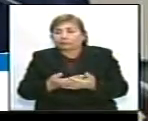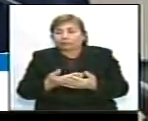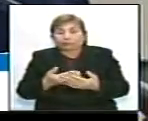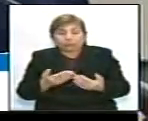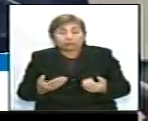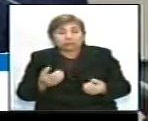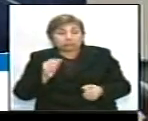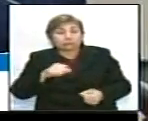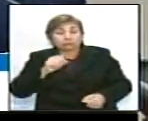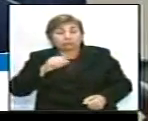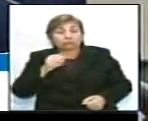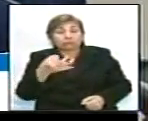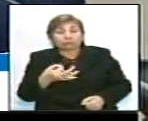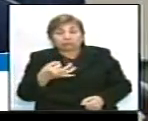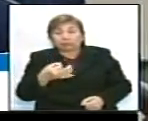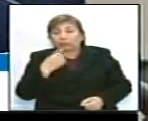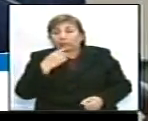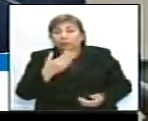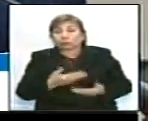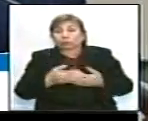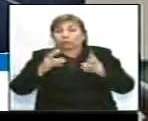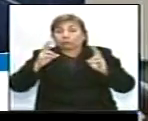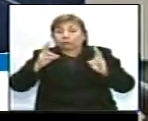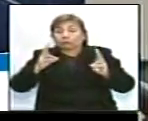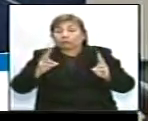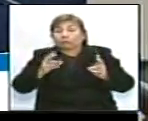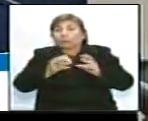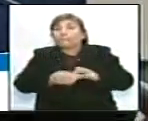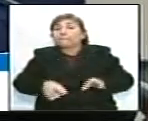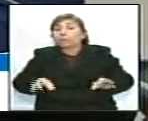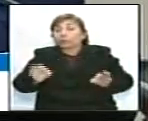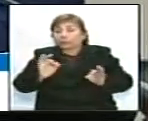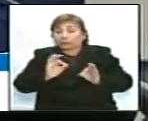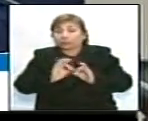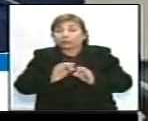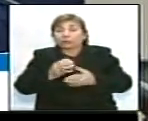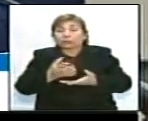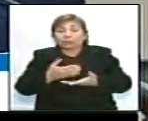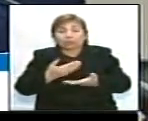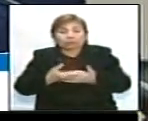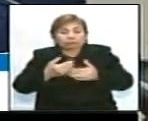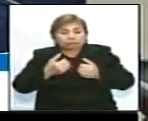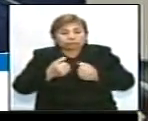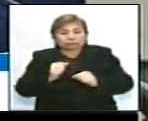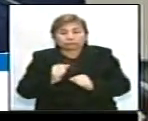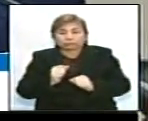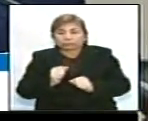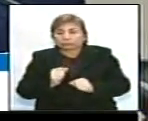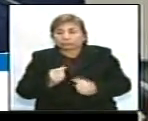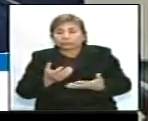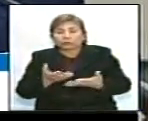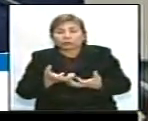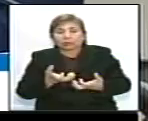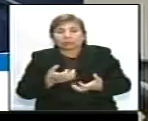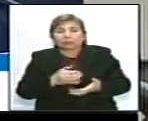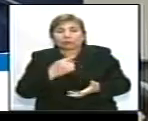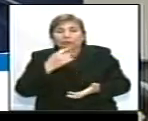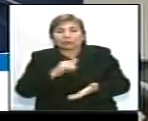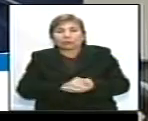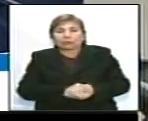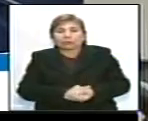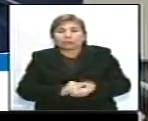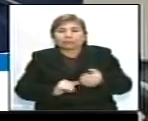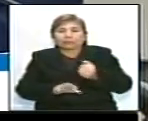por supuesto, también es uno de los temas importantes que estamos tratando de enfrentar, y lo que queremos es